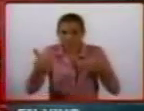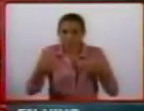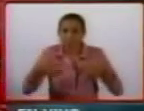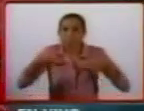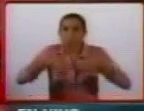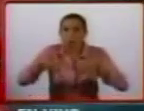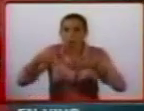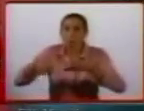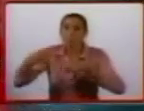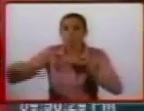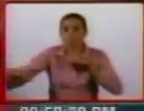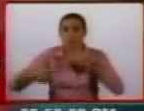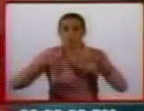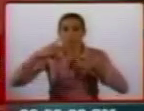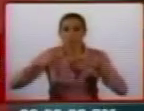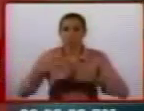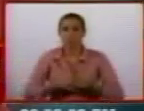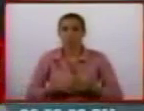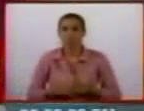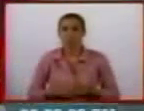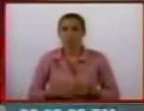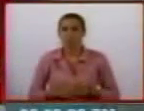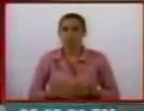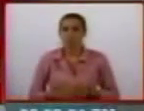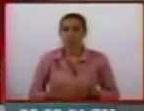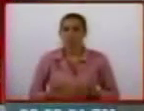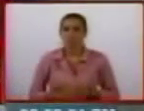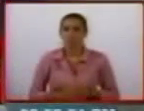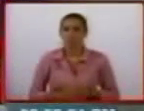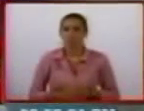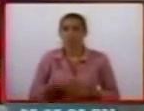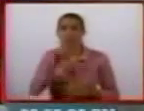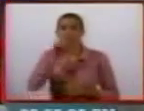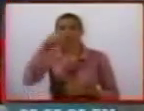para toda la comunidad del sur de Anzoátegui. Perfecto, huevos para todo el mundo, pues.